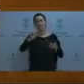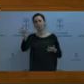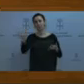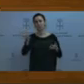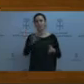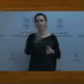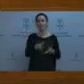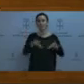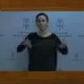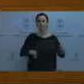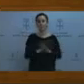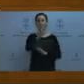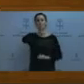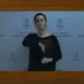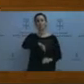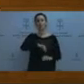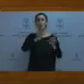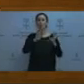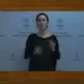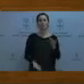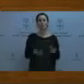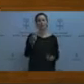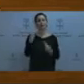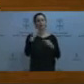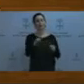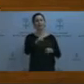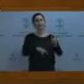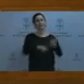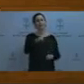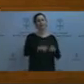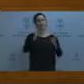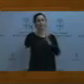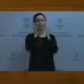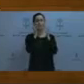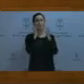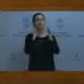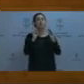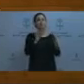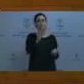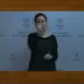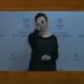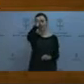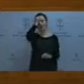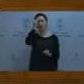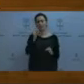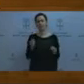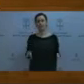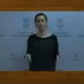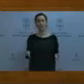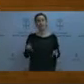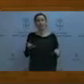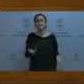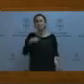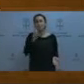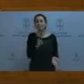nación y su progreso moral pueden ser juzgados por la manera en que se trata a sus animales, decía Gandhi. Yo no sé si tanto, señorías,